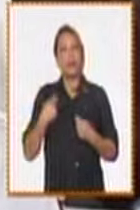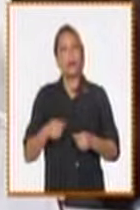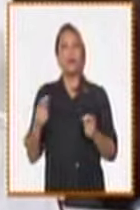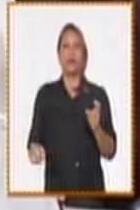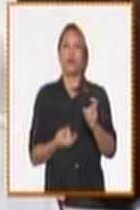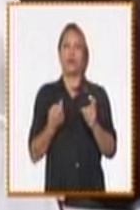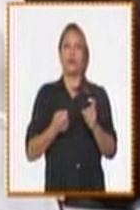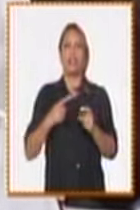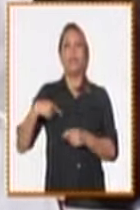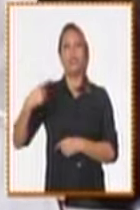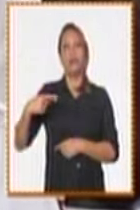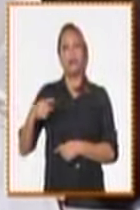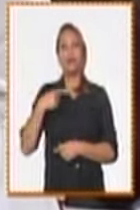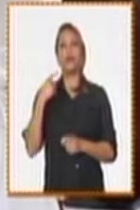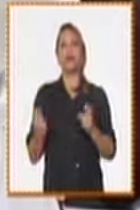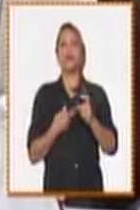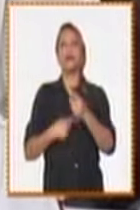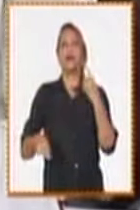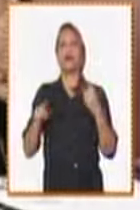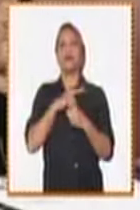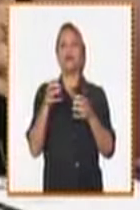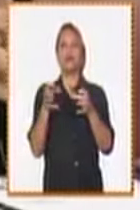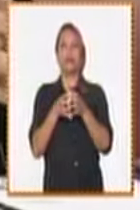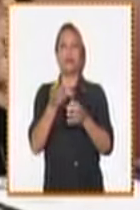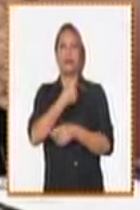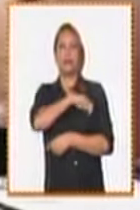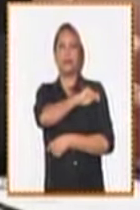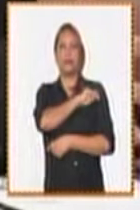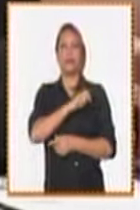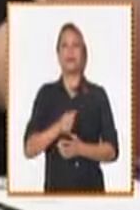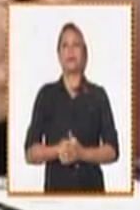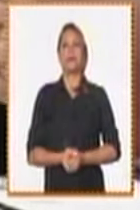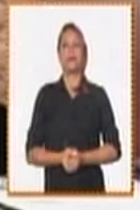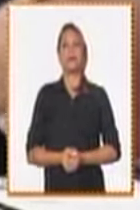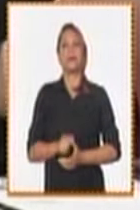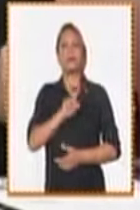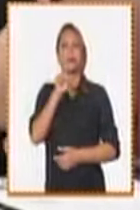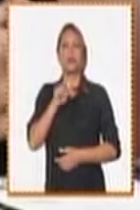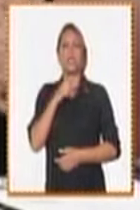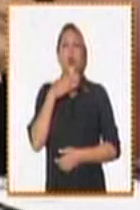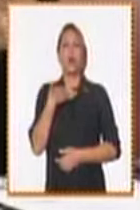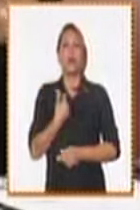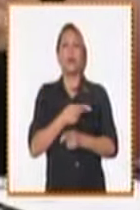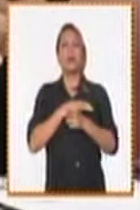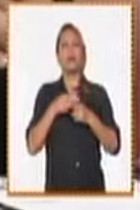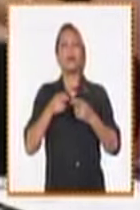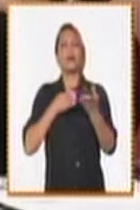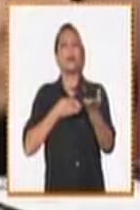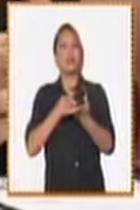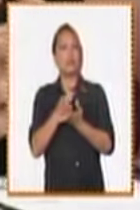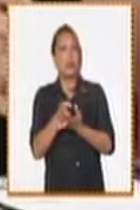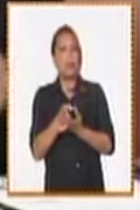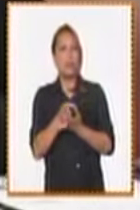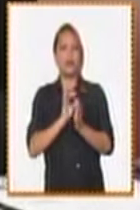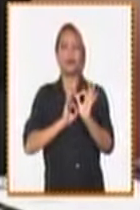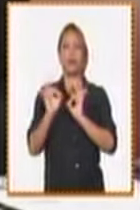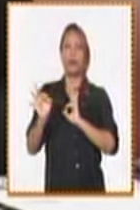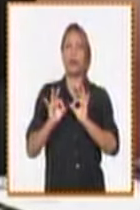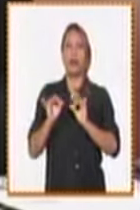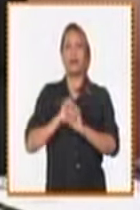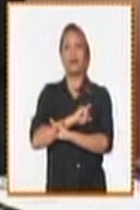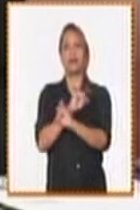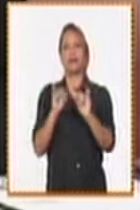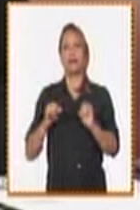esta generación, luchar contra el poder de España. ¿Cómo esa historia se sigue preservando, se sigue manteniendo, se sigue transmitiendo a las generaciones